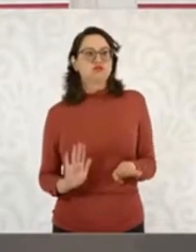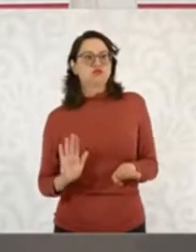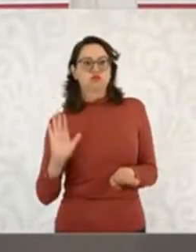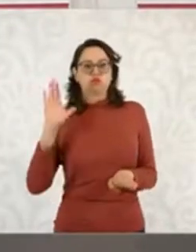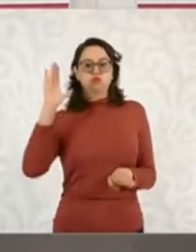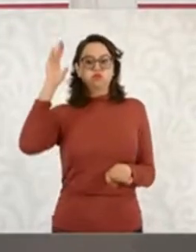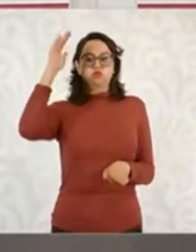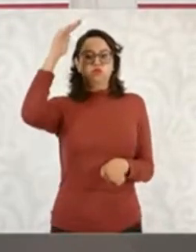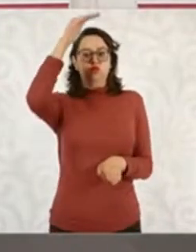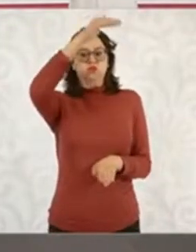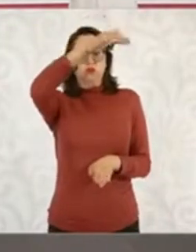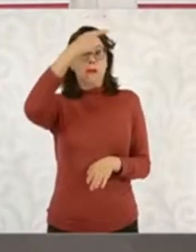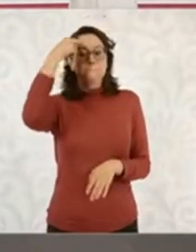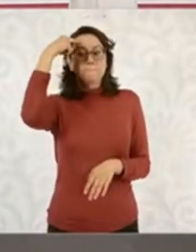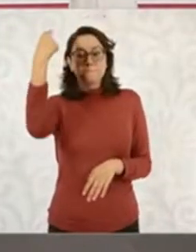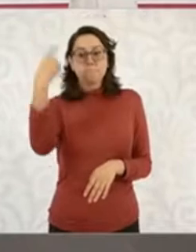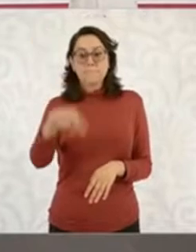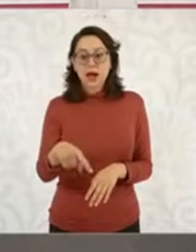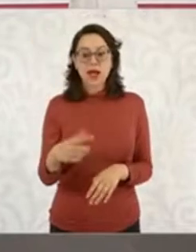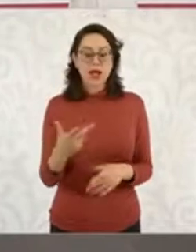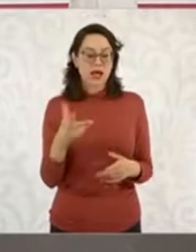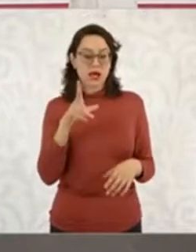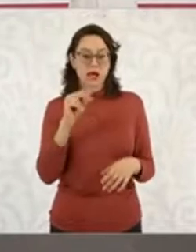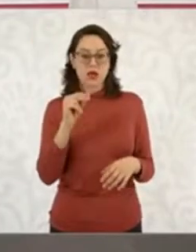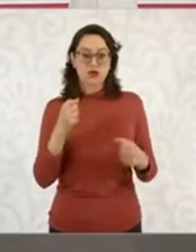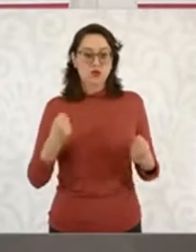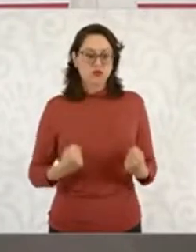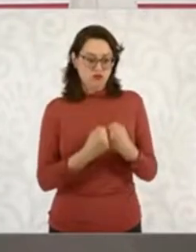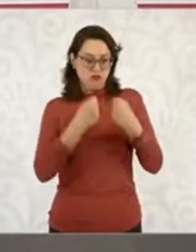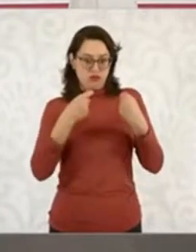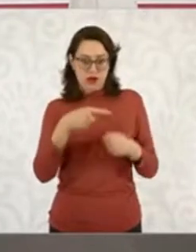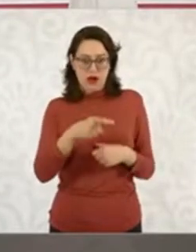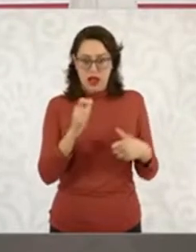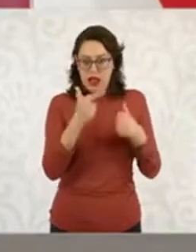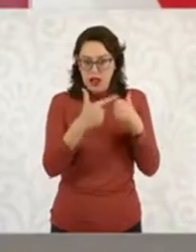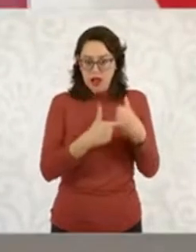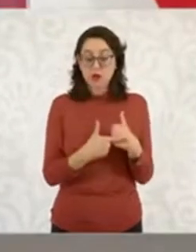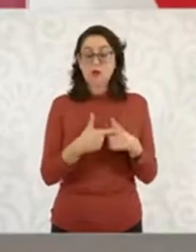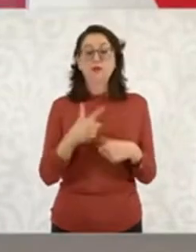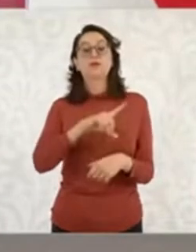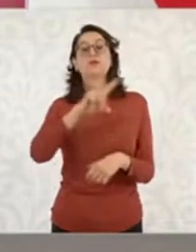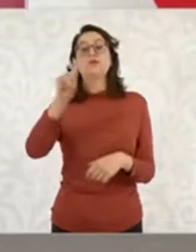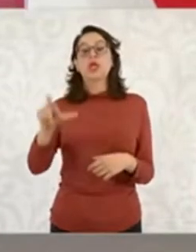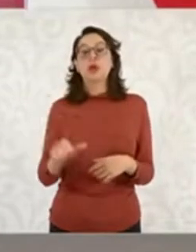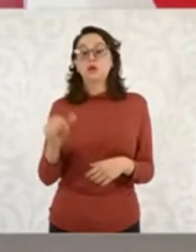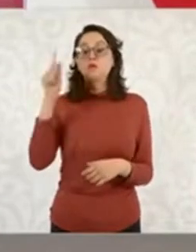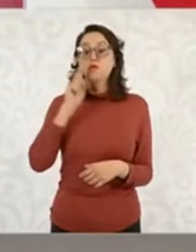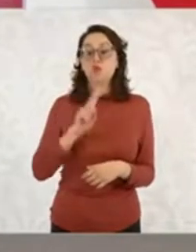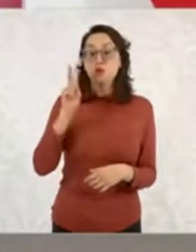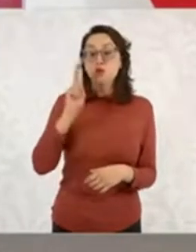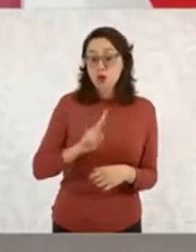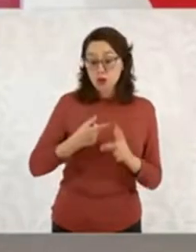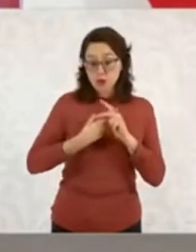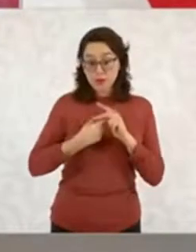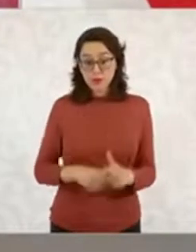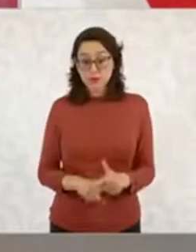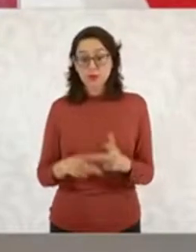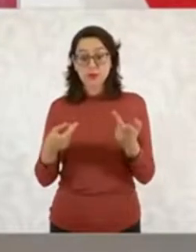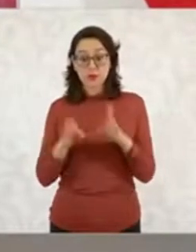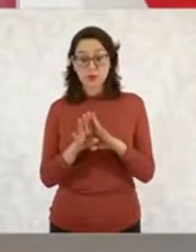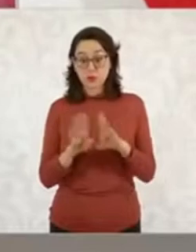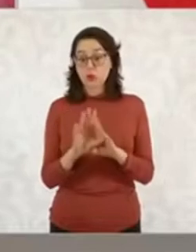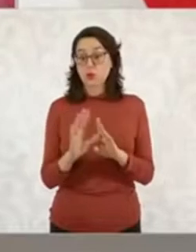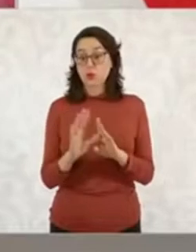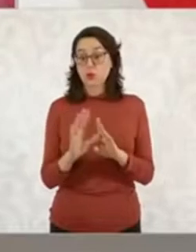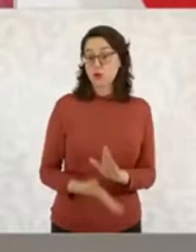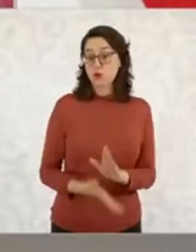permitiría tener un servicio eficiente de pasajeros. Luego tenemos la fase de pruebas y puesta en servicio. Una vez que se termina la construcción, tenemos